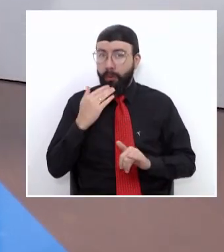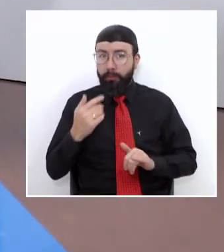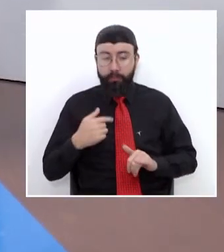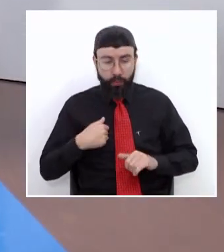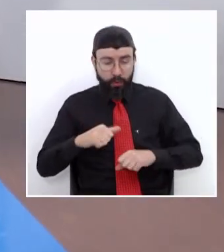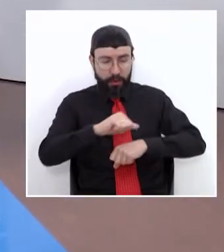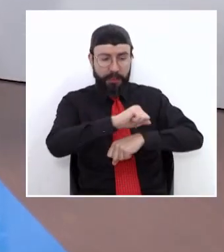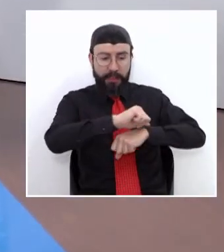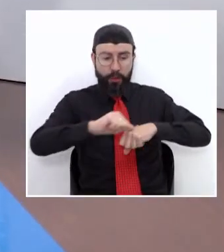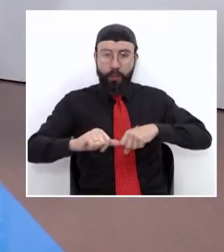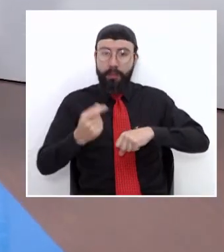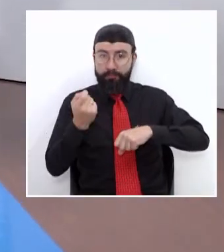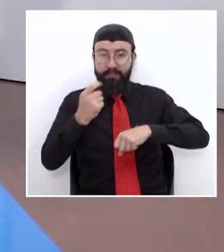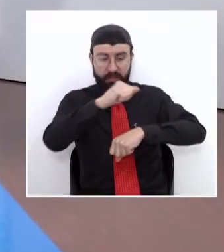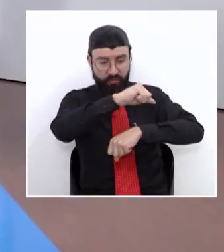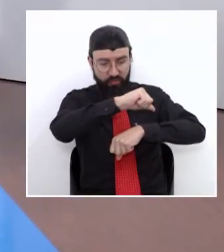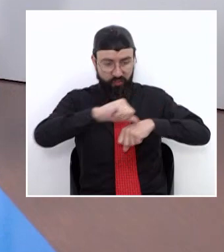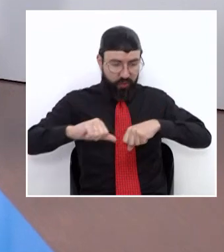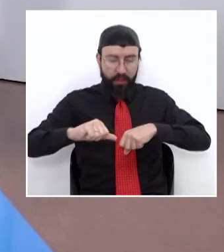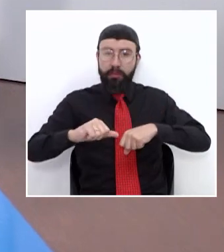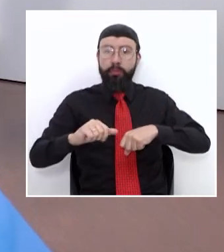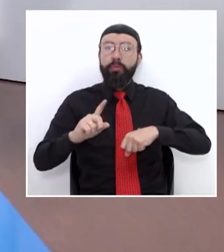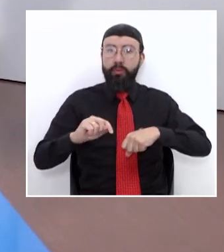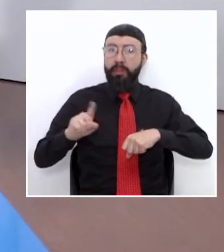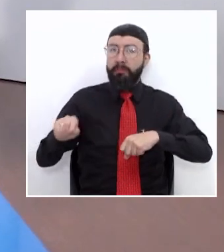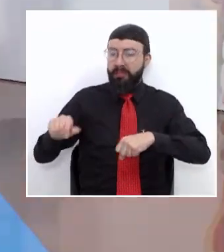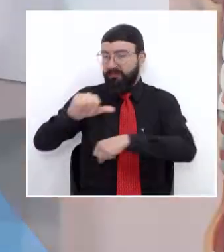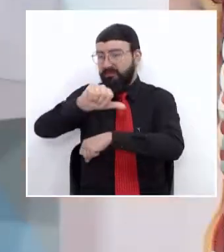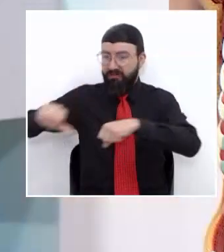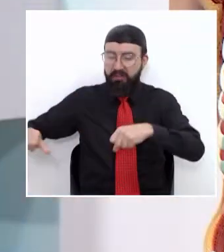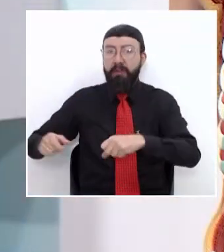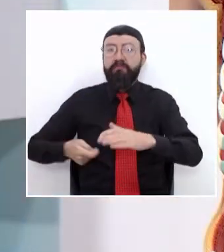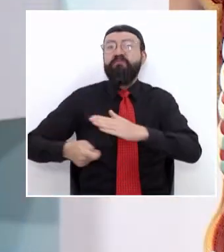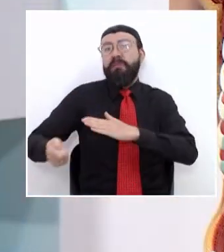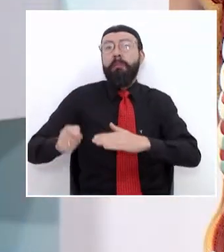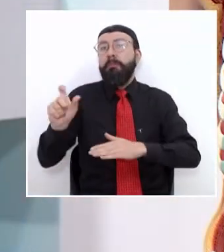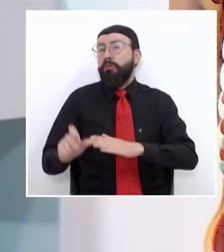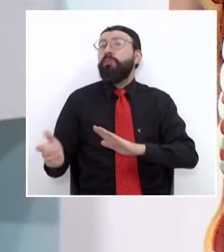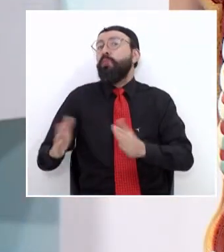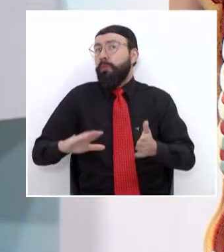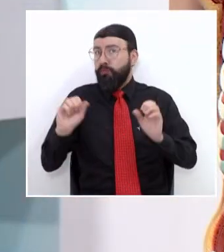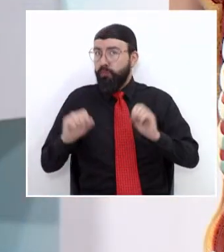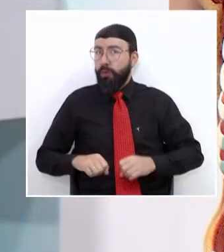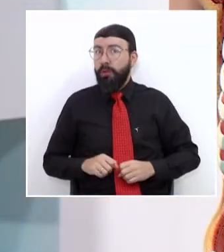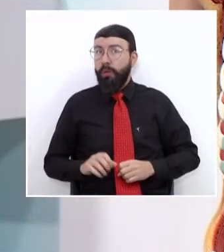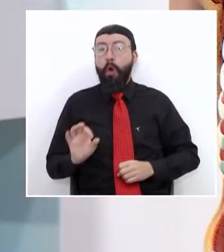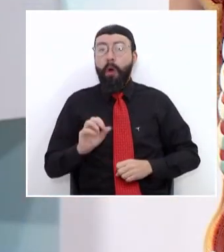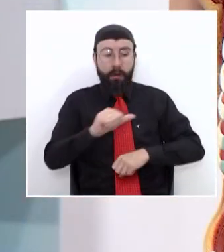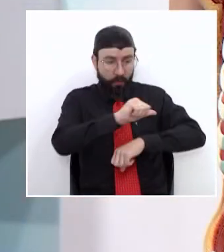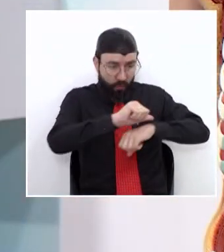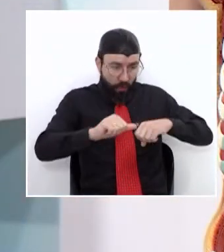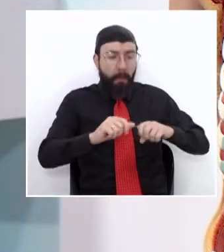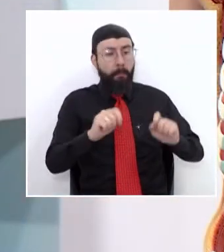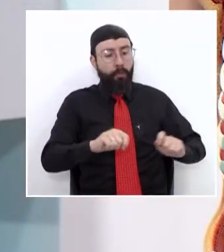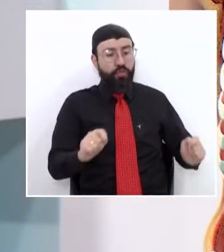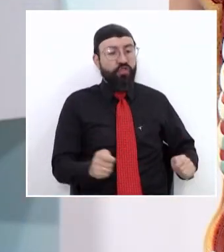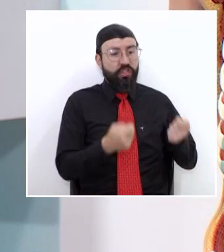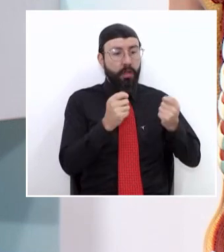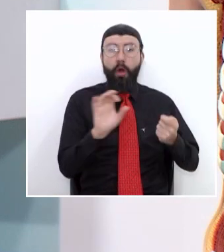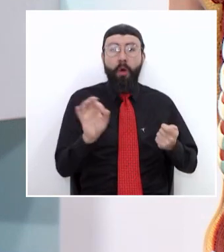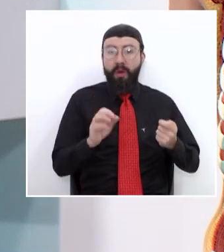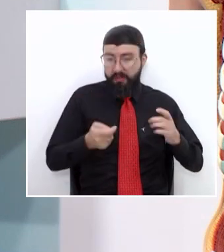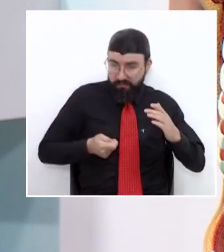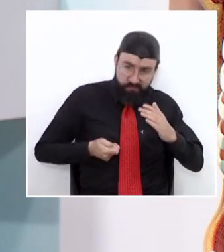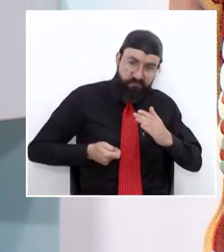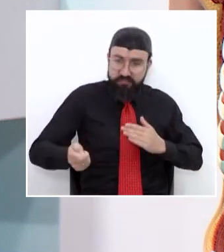una cirugía, con un bisturí también puedo matar a una persona. Con un bisturí le puedo salvar la vida a una persona, con el mismo bisturí